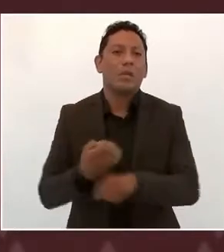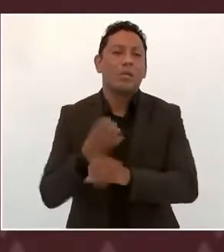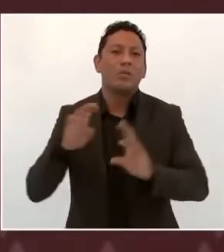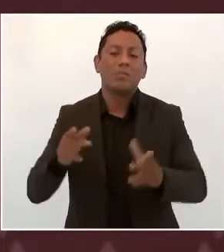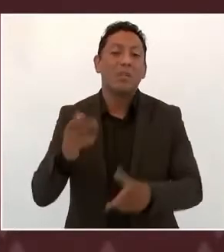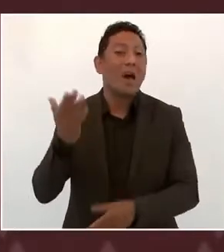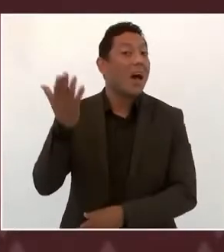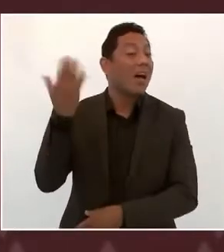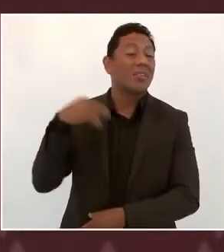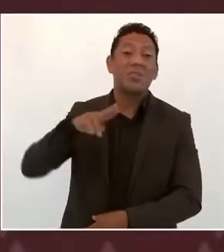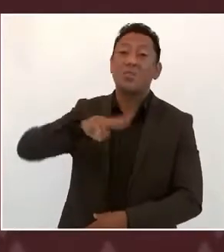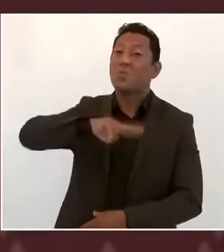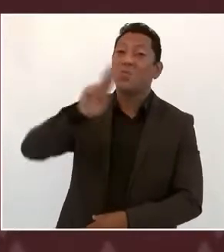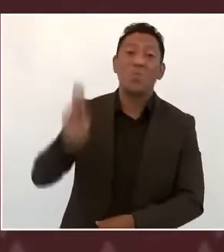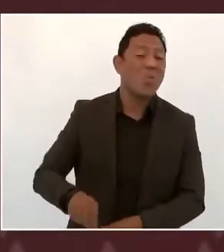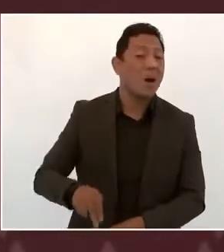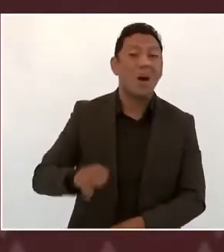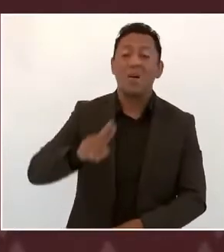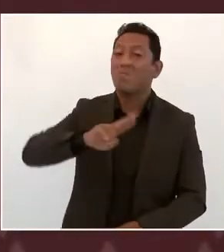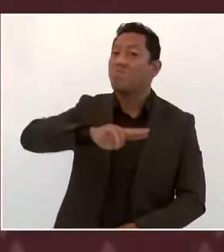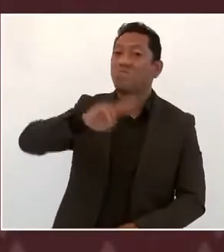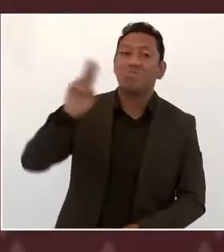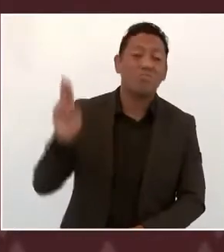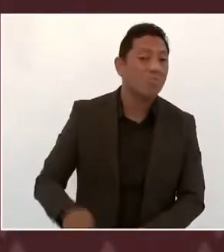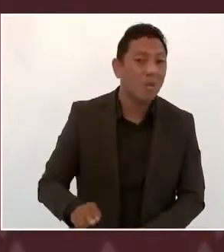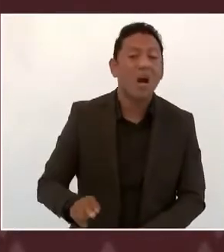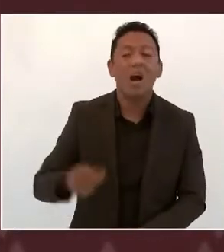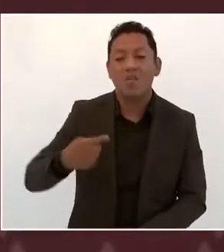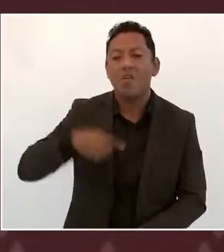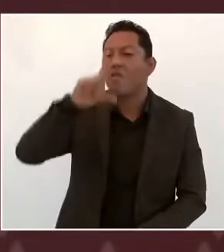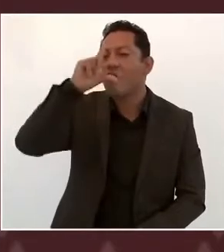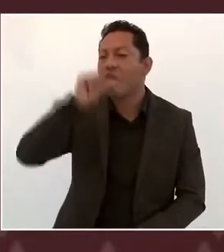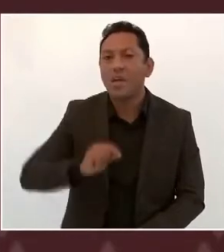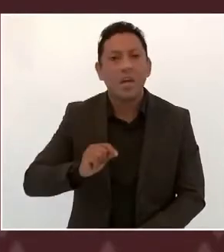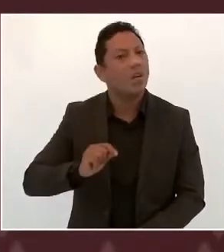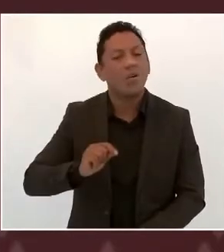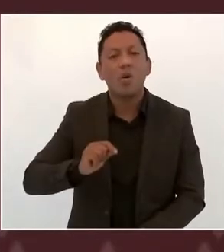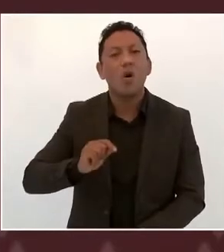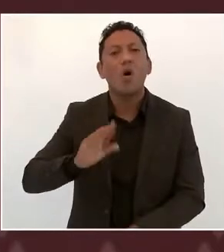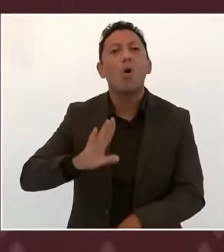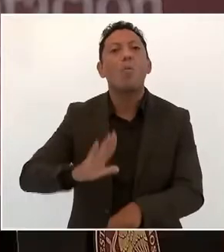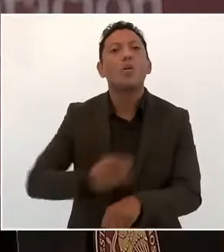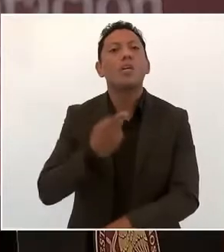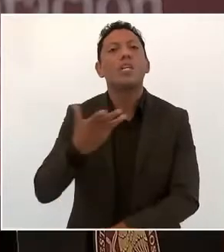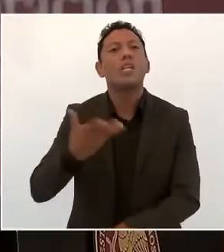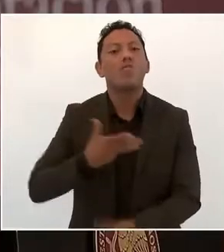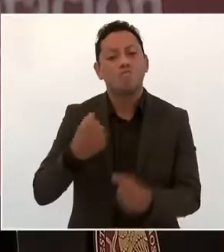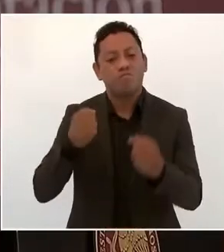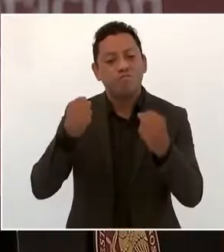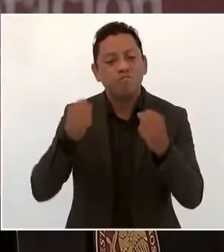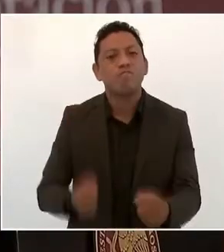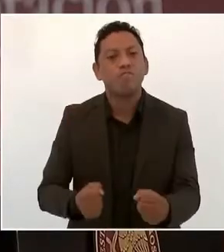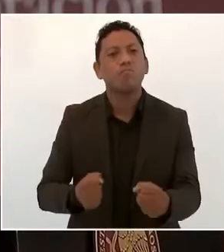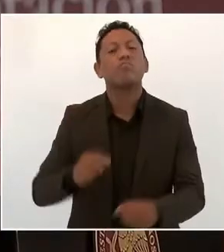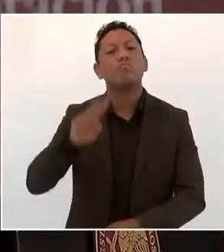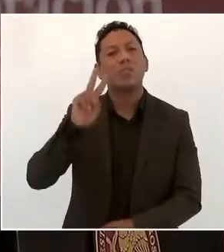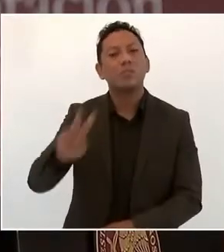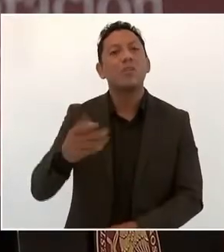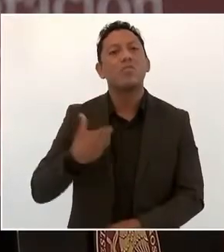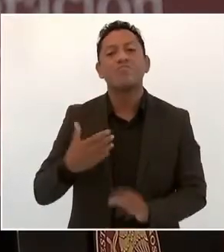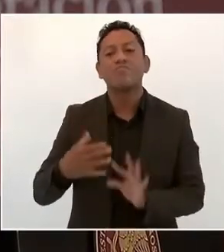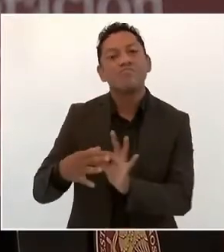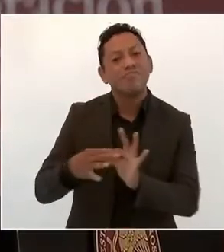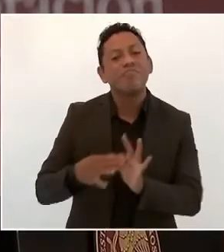nunca les fallaré, porque tengo convicciones, me identifico